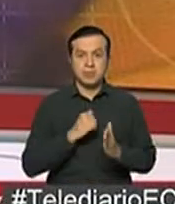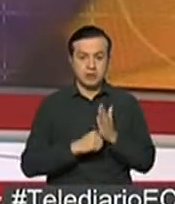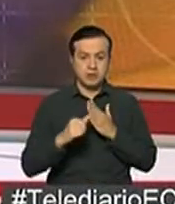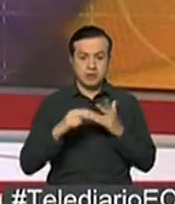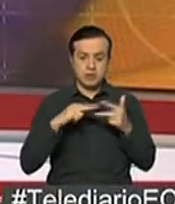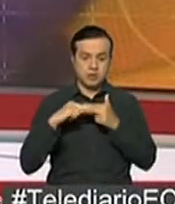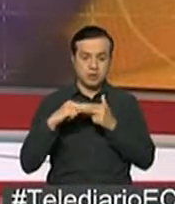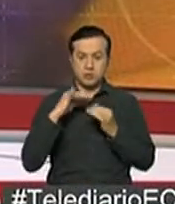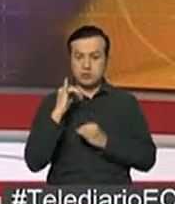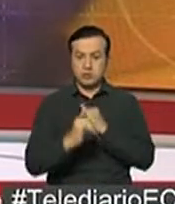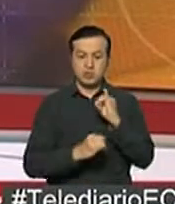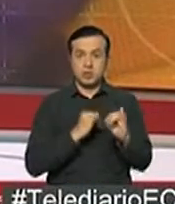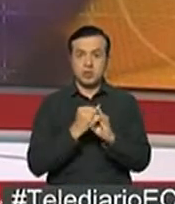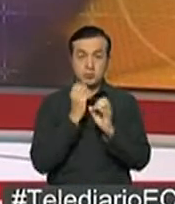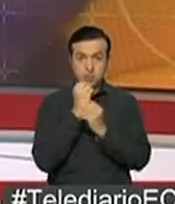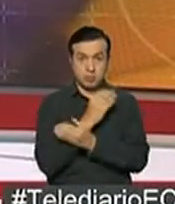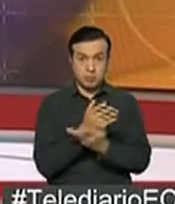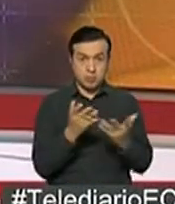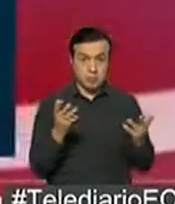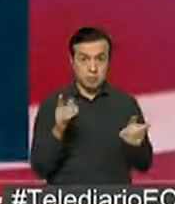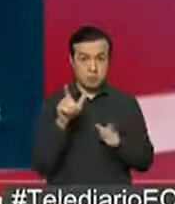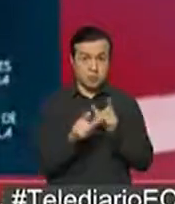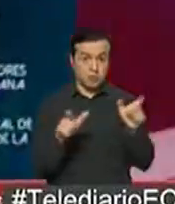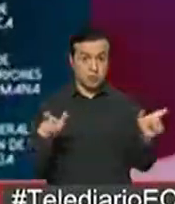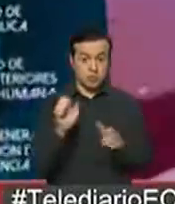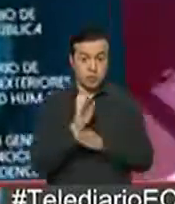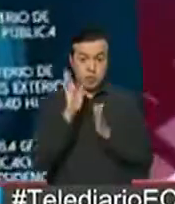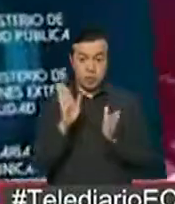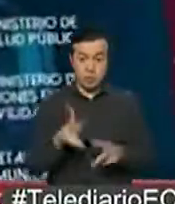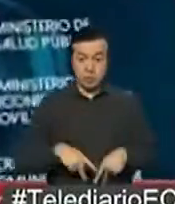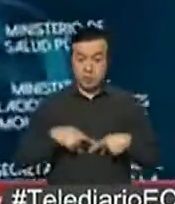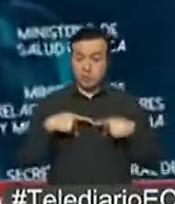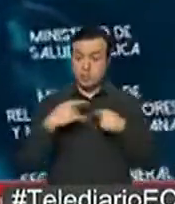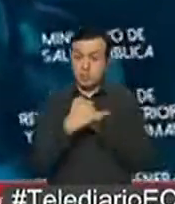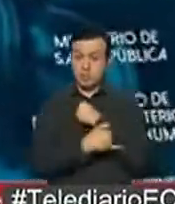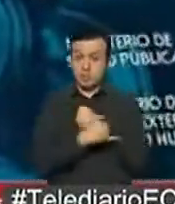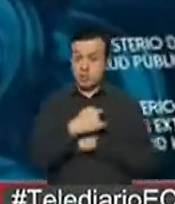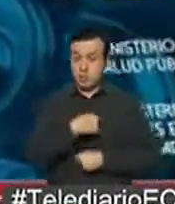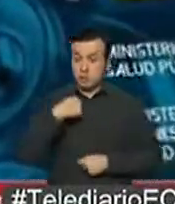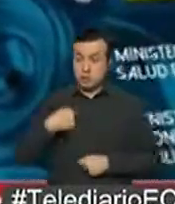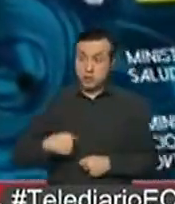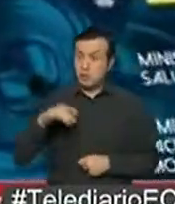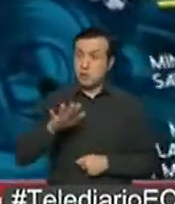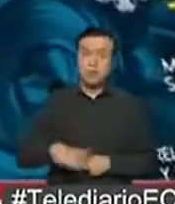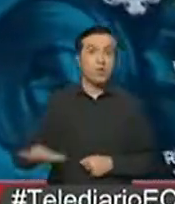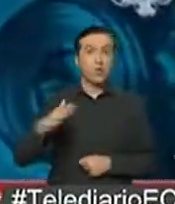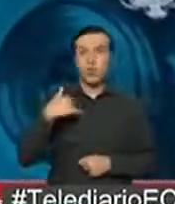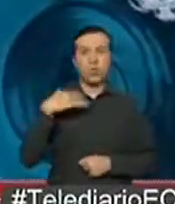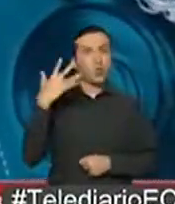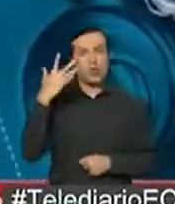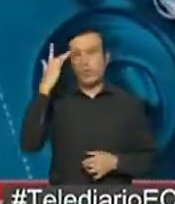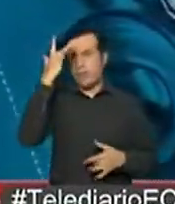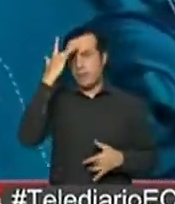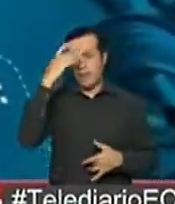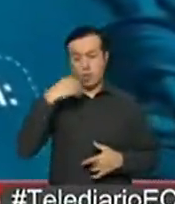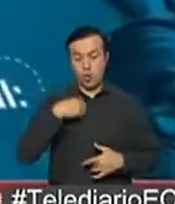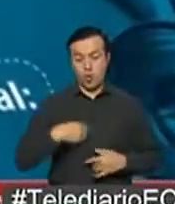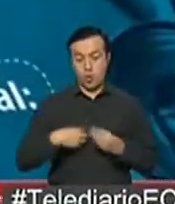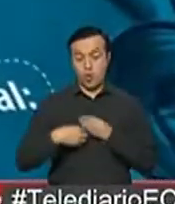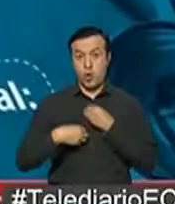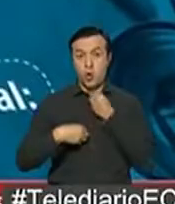relaciones exteriores informó que ningún ciudadano ecuatoriano que reside en la república de china se encuentra afectado con el coronavirus